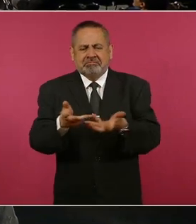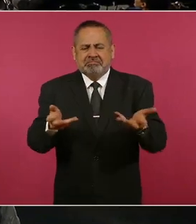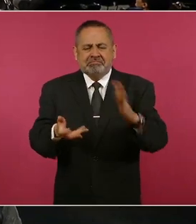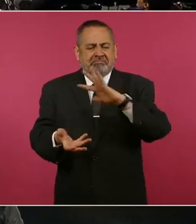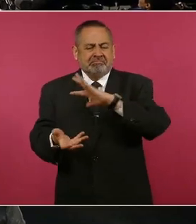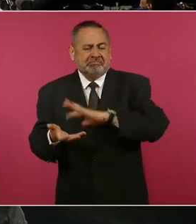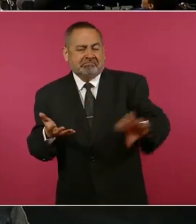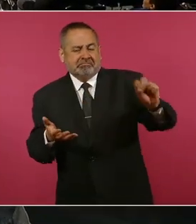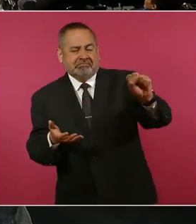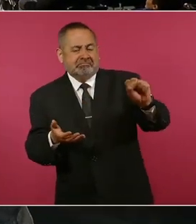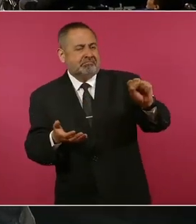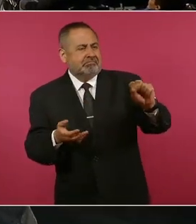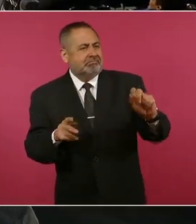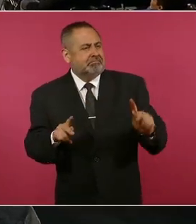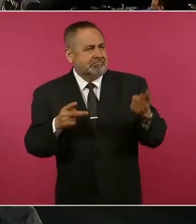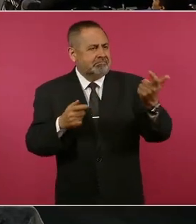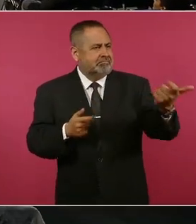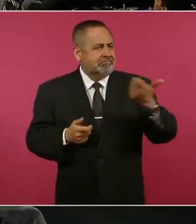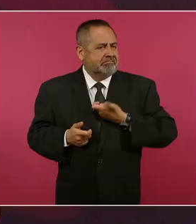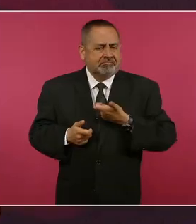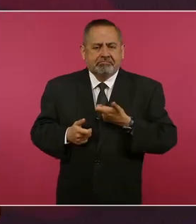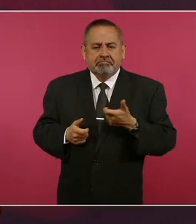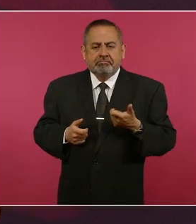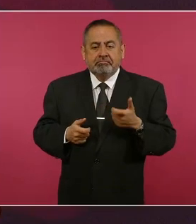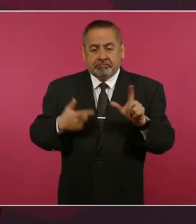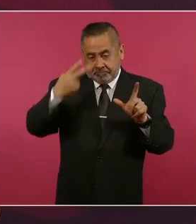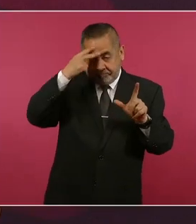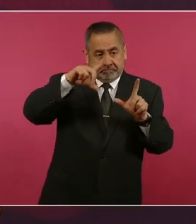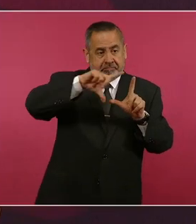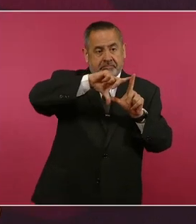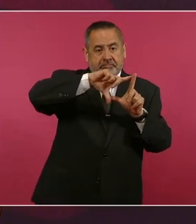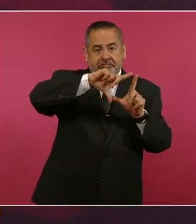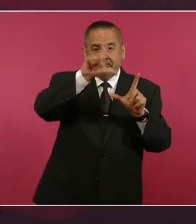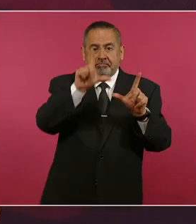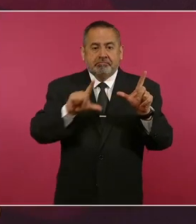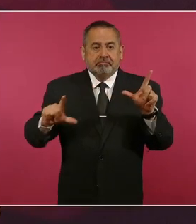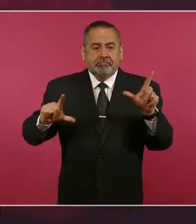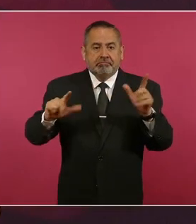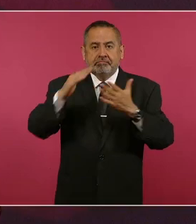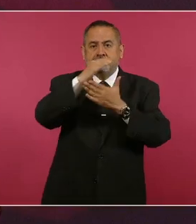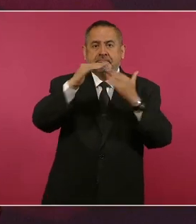pedazo de nuestro territorio, la Mesilla,